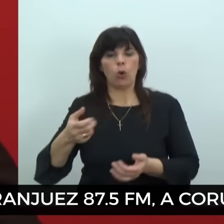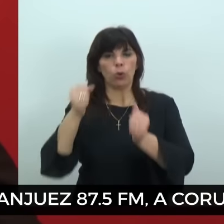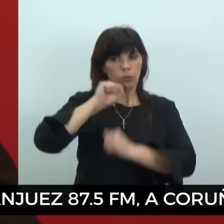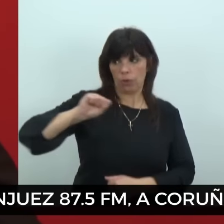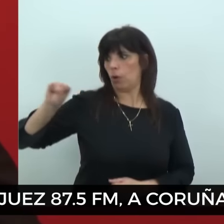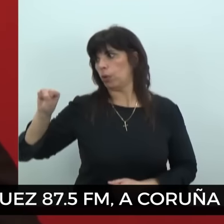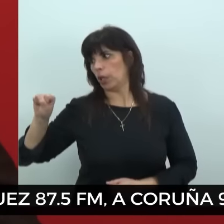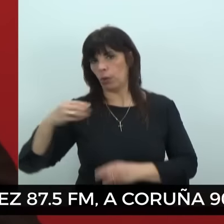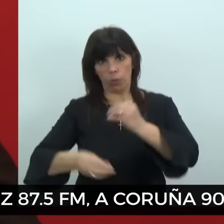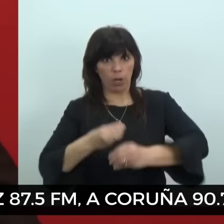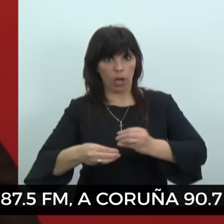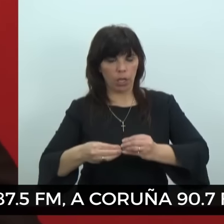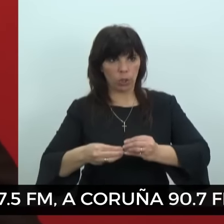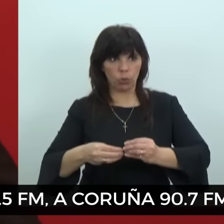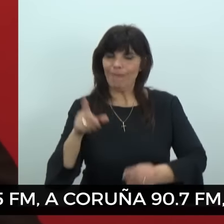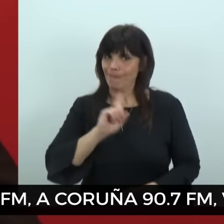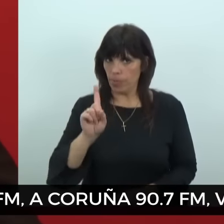Y dice la Biblia